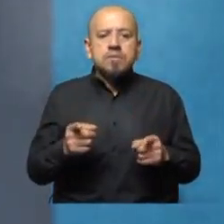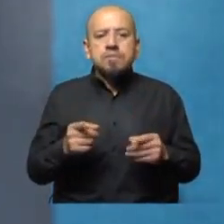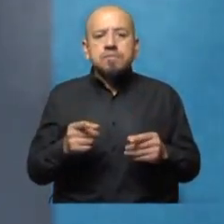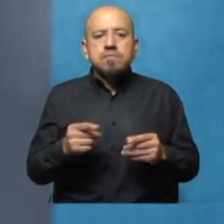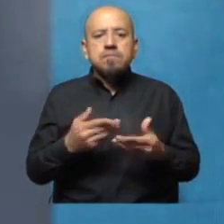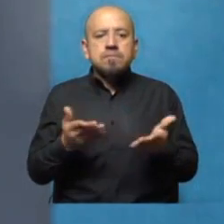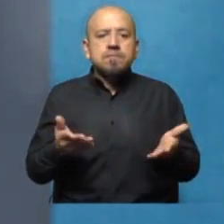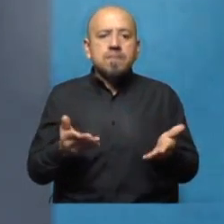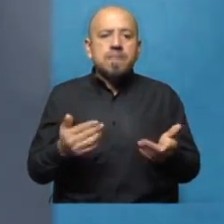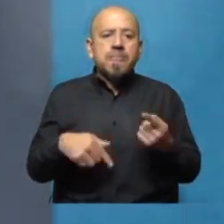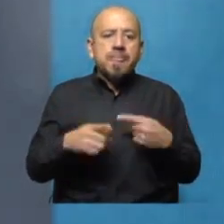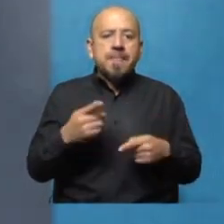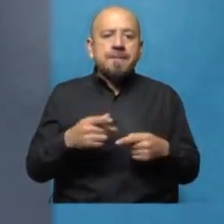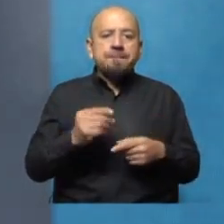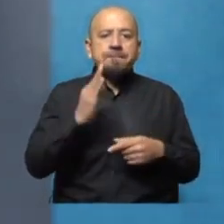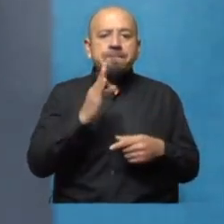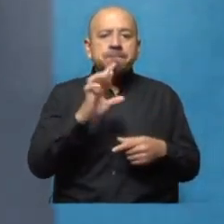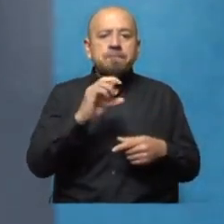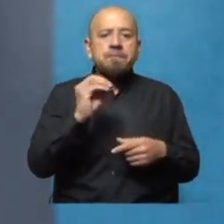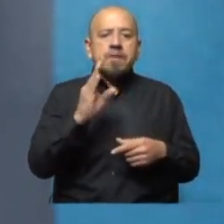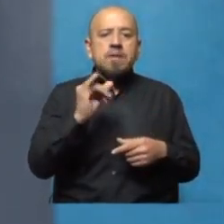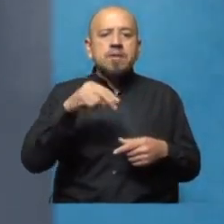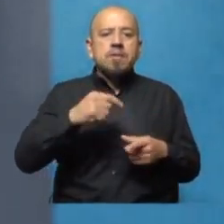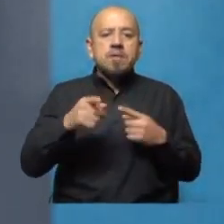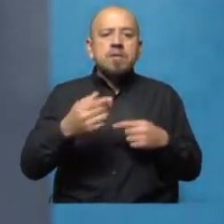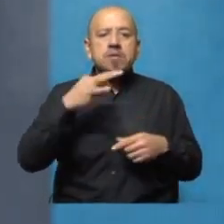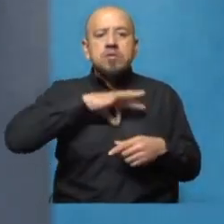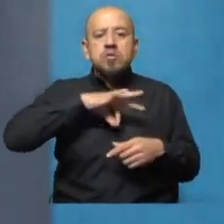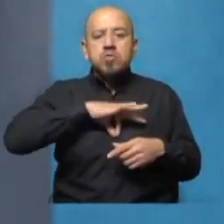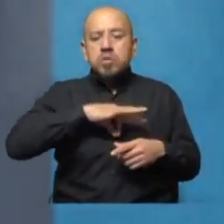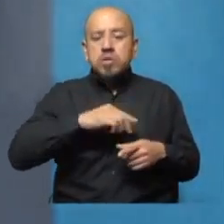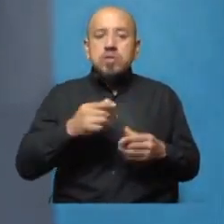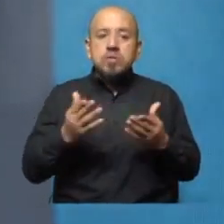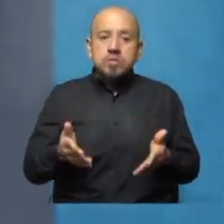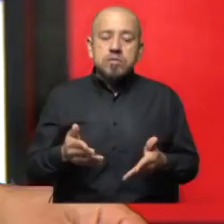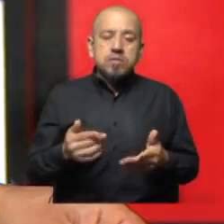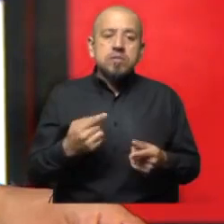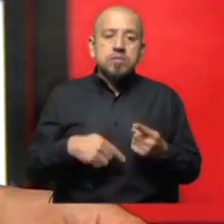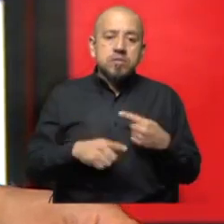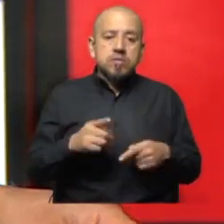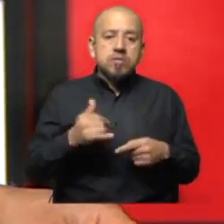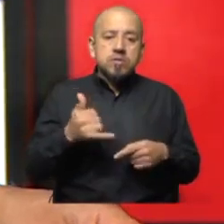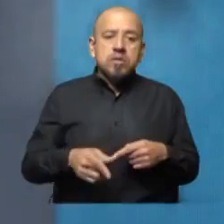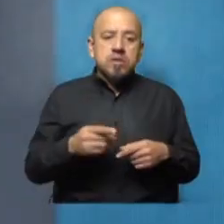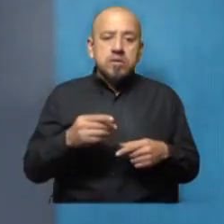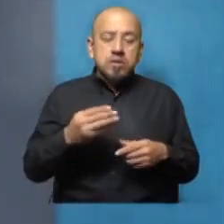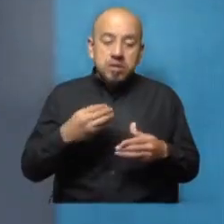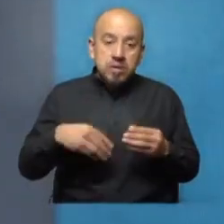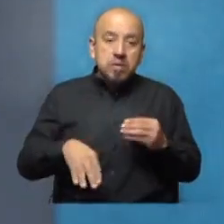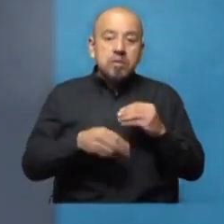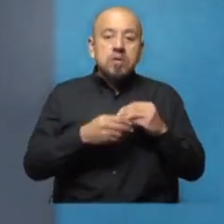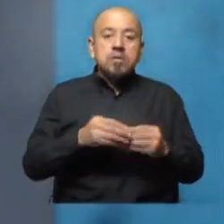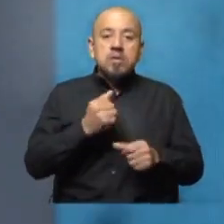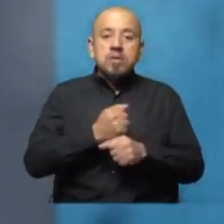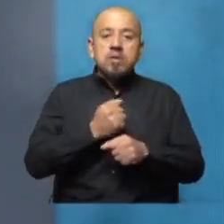redituable por esto de la propina comparado con los sueldos viste como que bueno tenía esa extra y le dure mucho tiempo